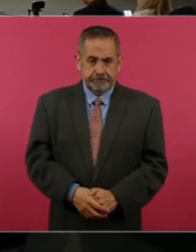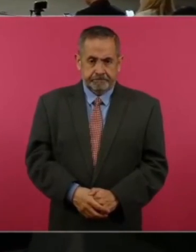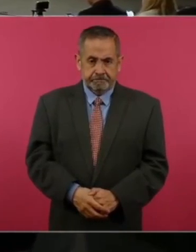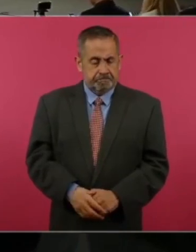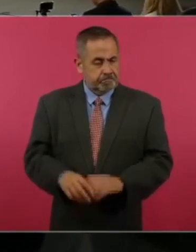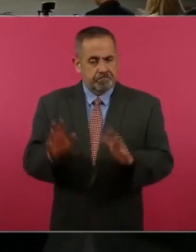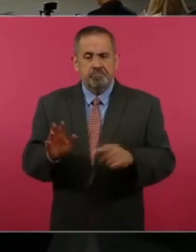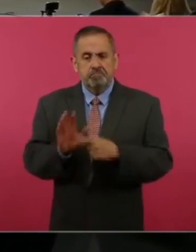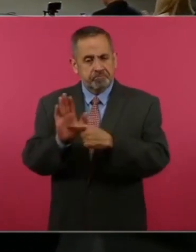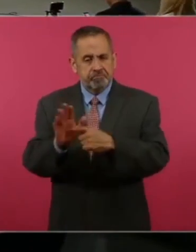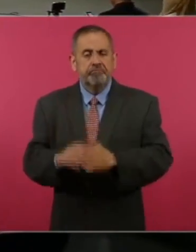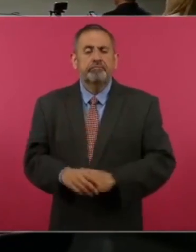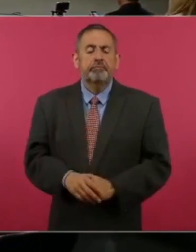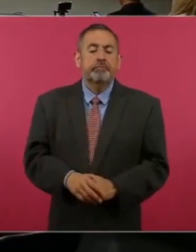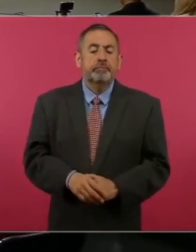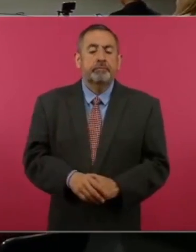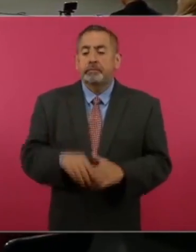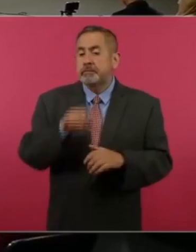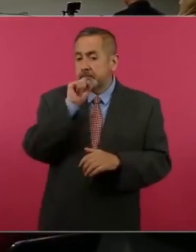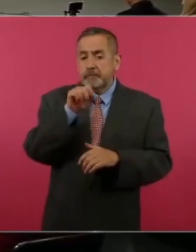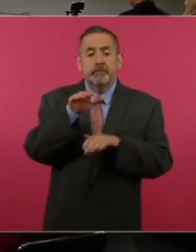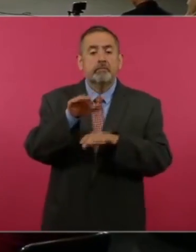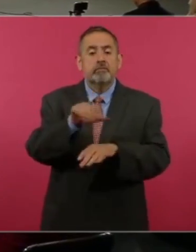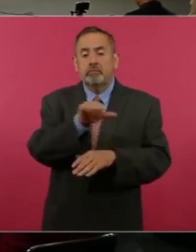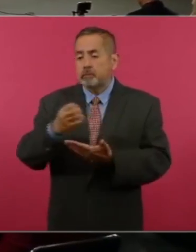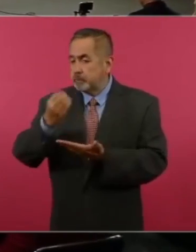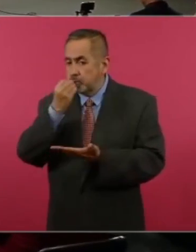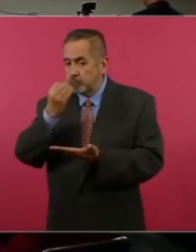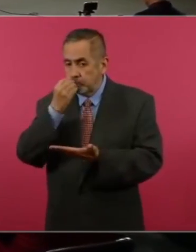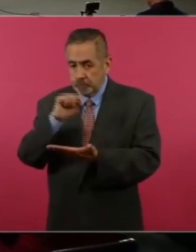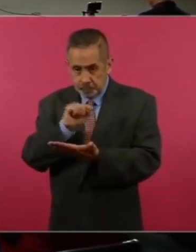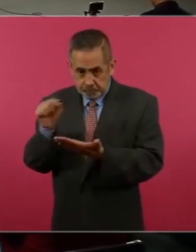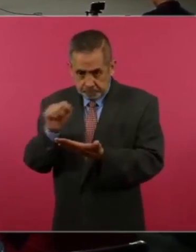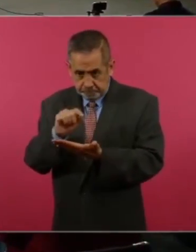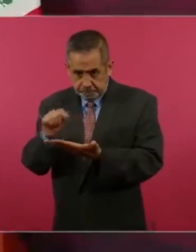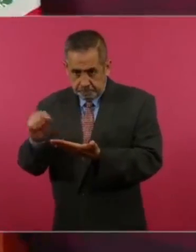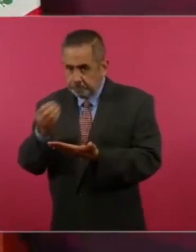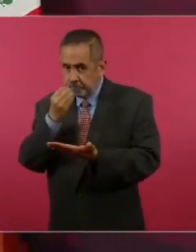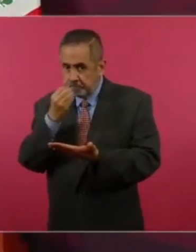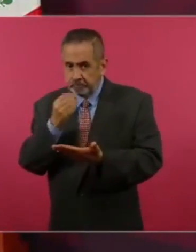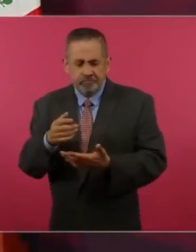Pero bueno, también en alimentación, que eso